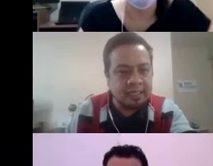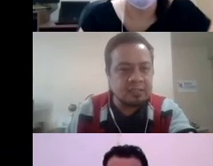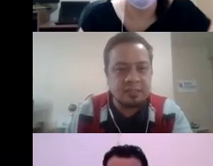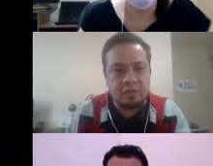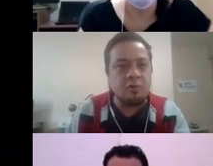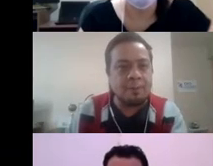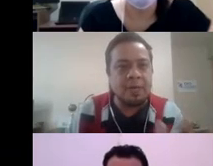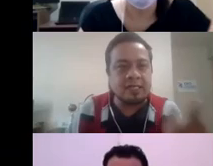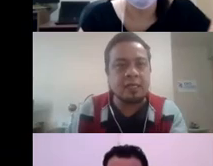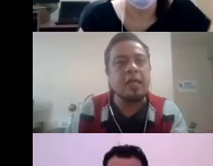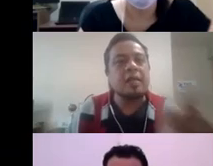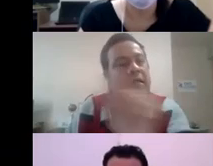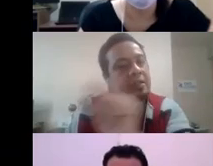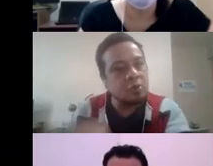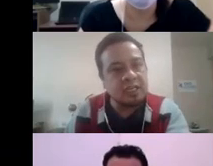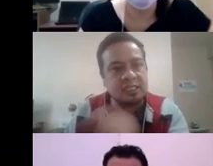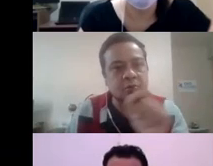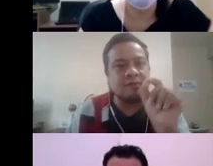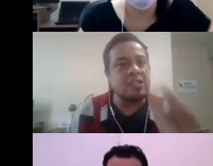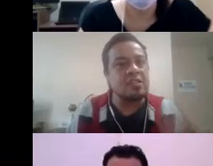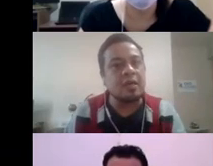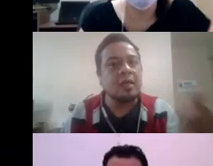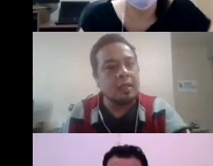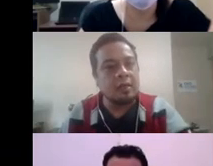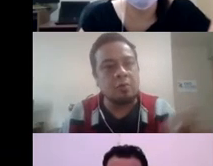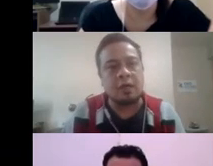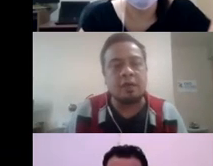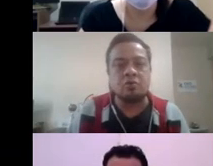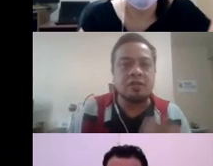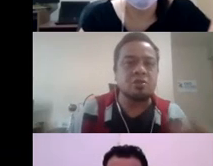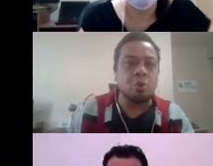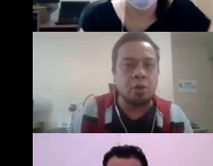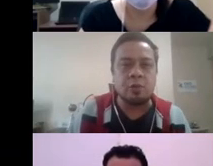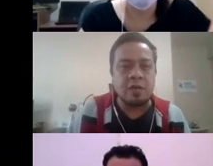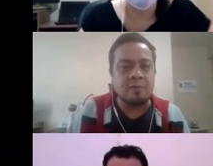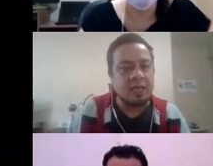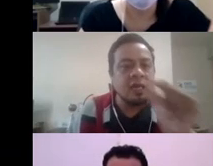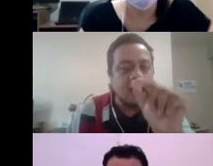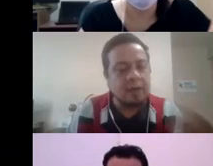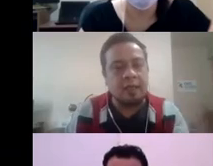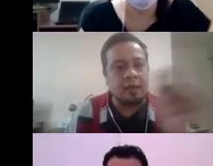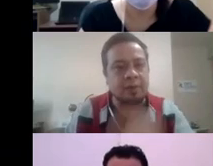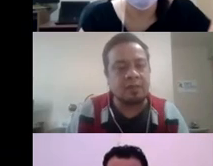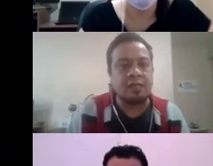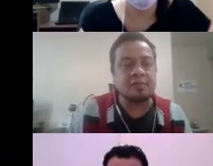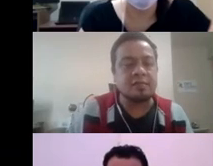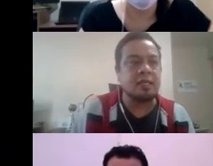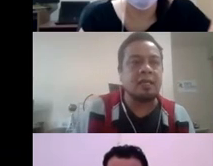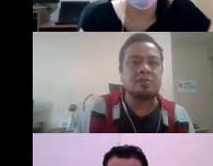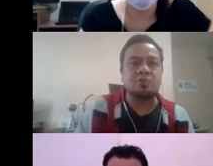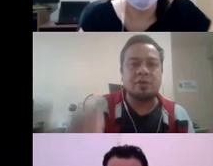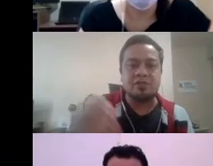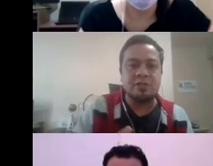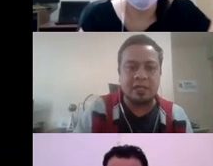Como comentaba, este distintivo va a aparecer tanto ya sea en una ficha, en un texto, en una imagen, a partir